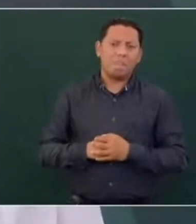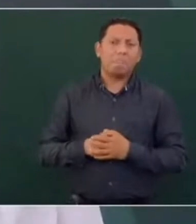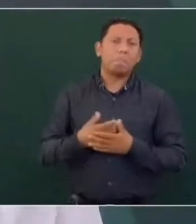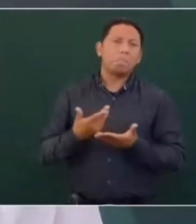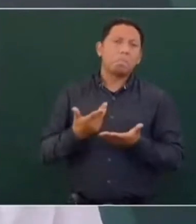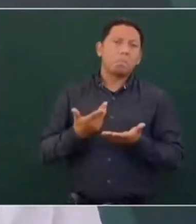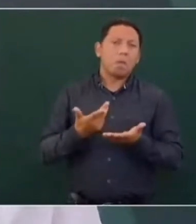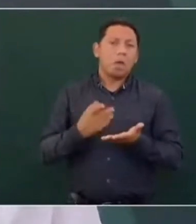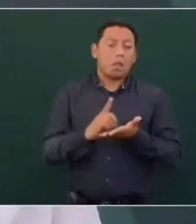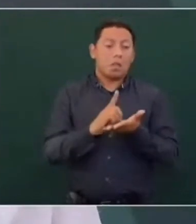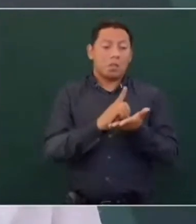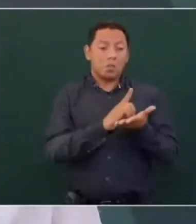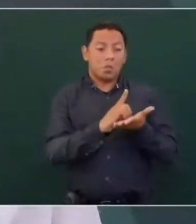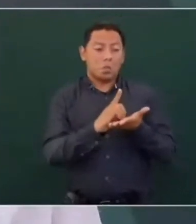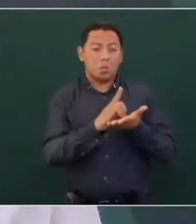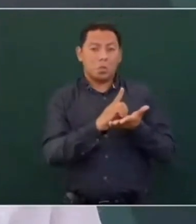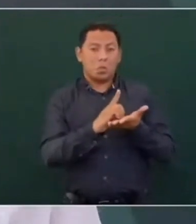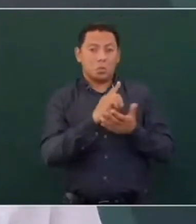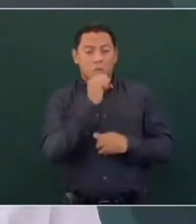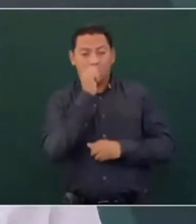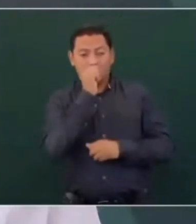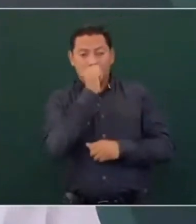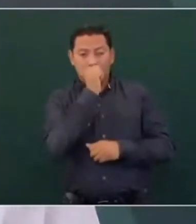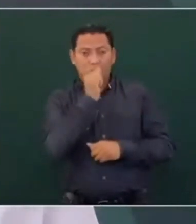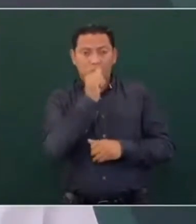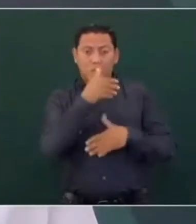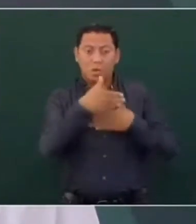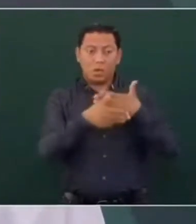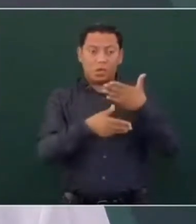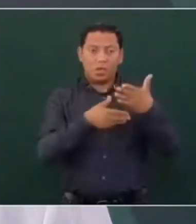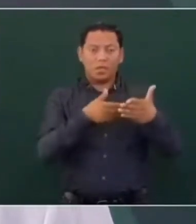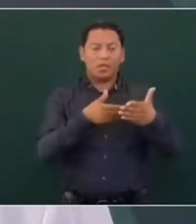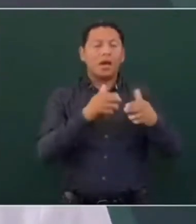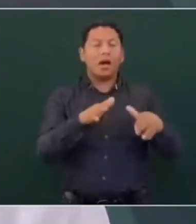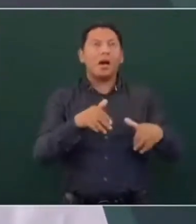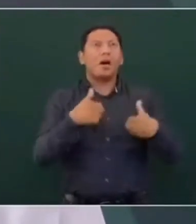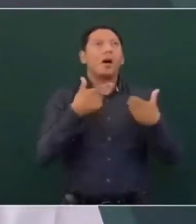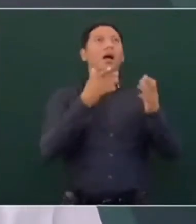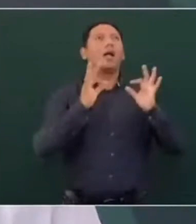las drogas, ¿no?, llevan al paraíso. No,